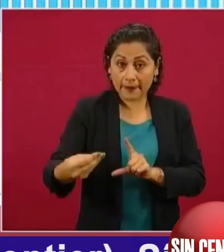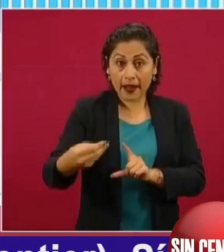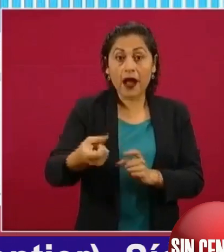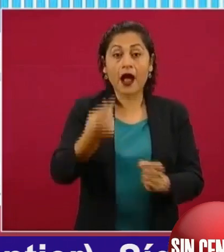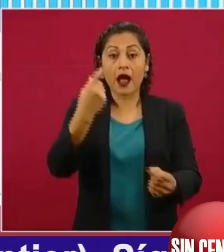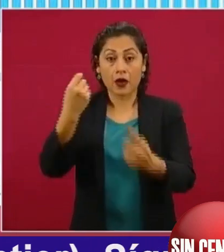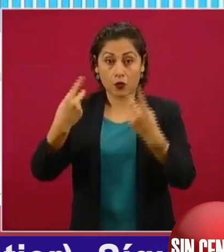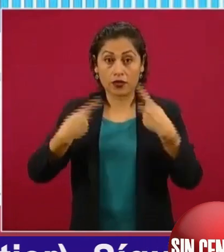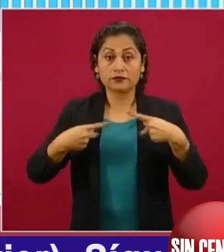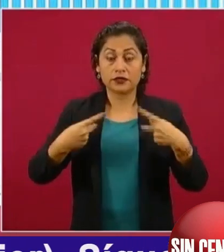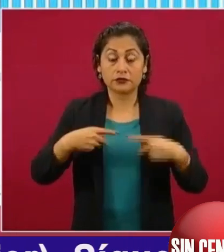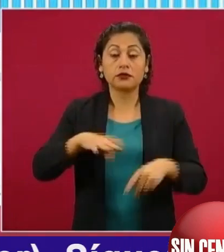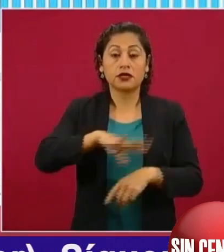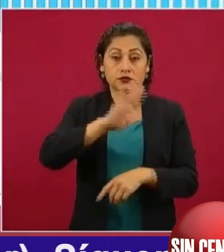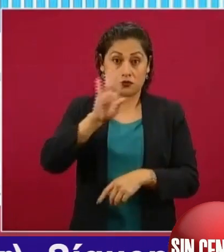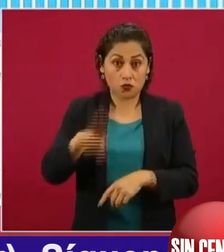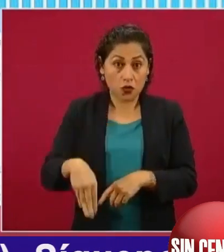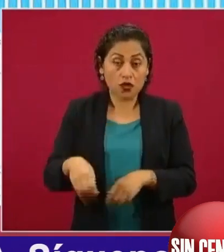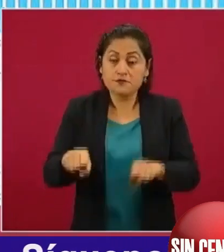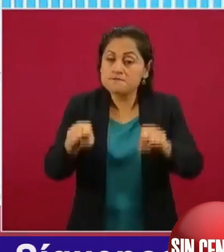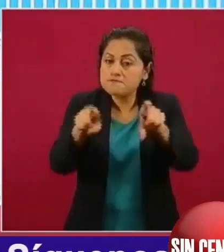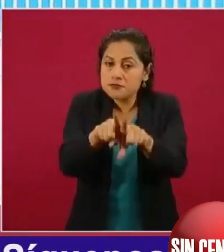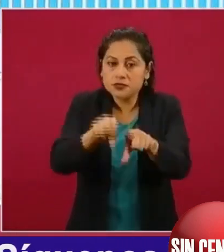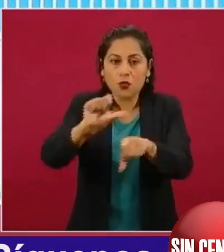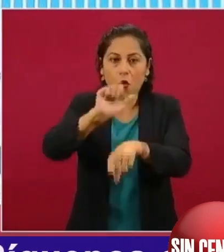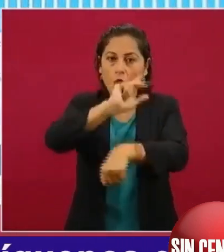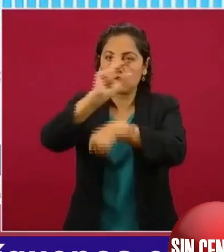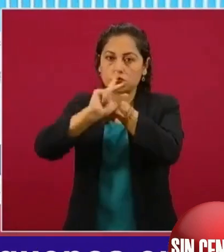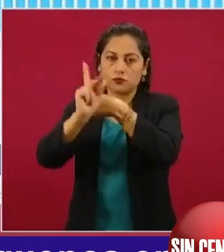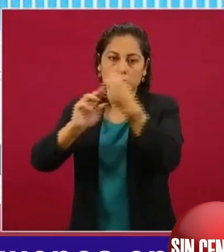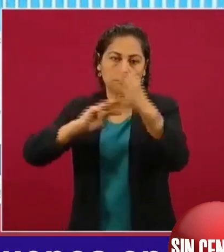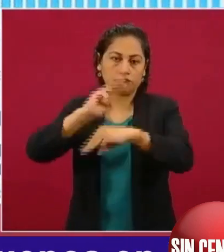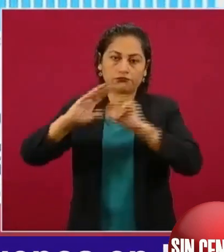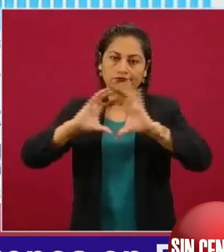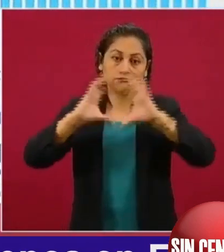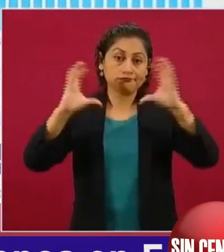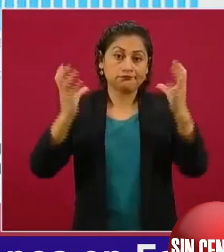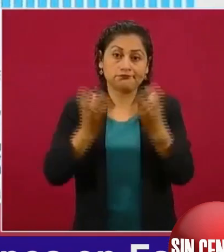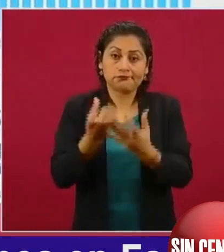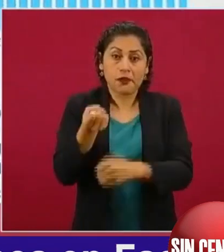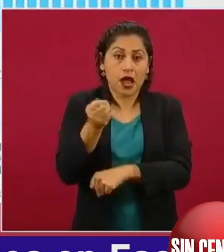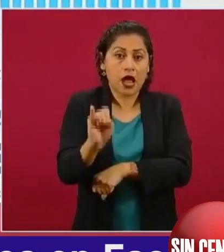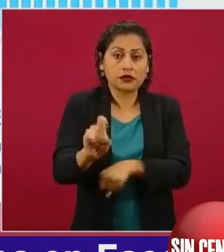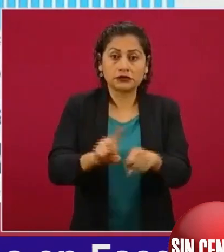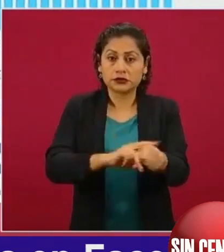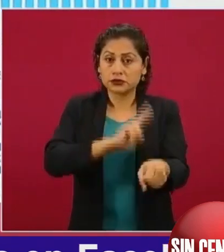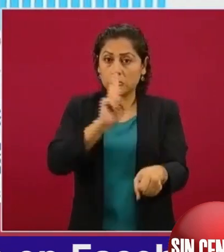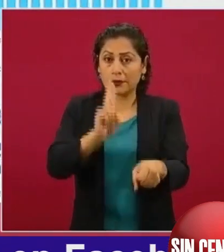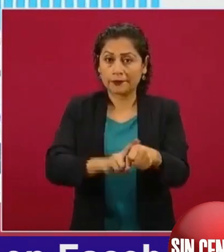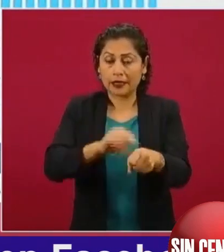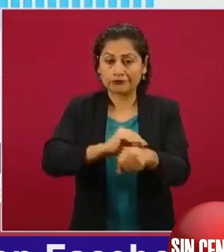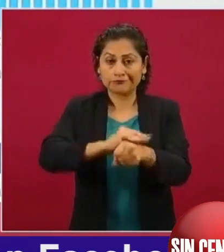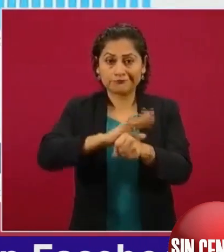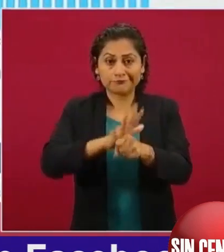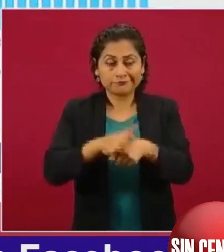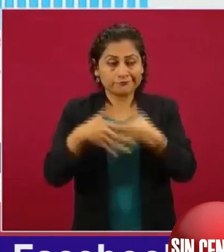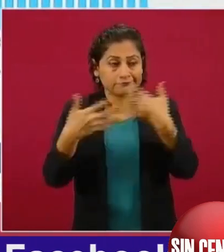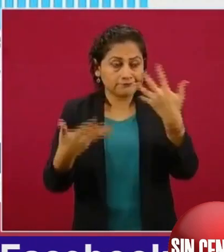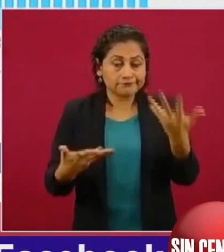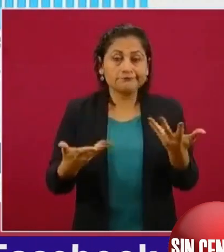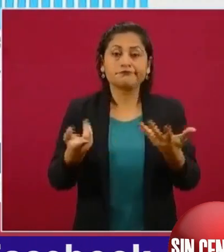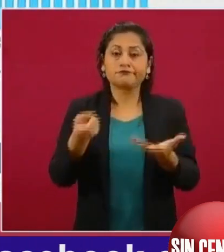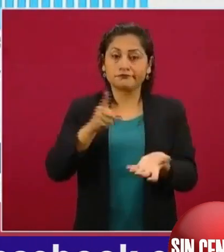los países del mundo. Es una condición biológica muy desafortunada, pero es un virus que tiene esa capacidad de dañar